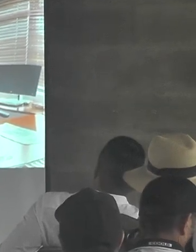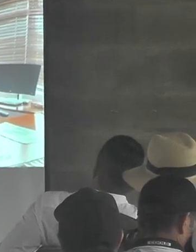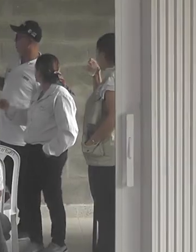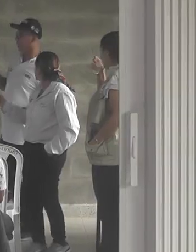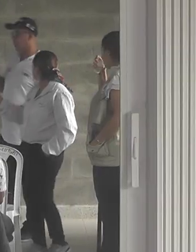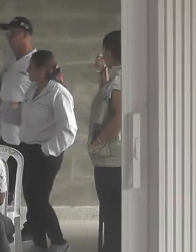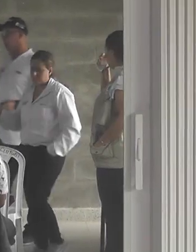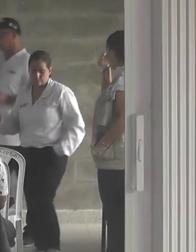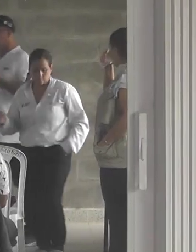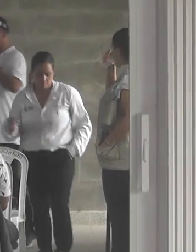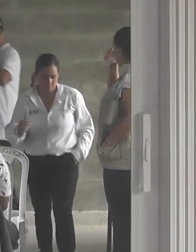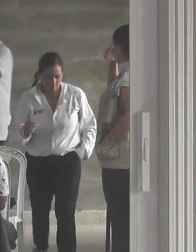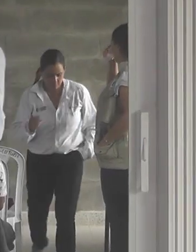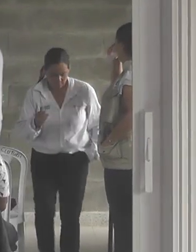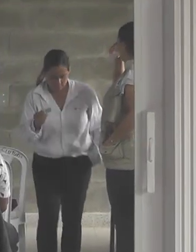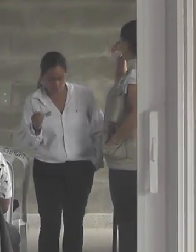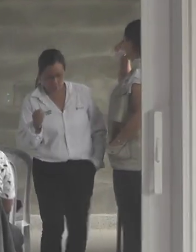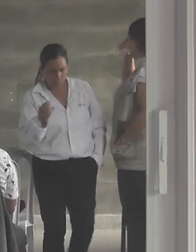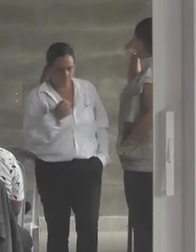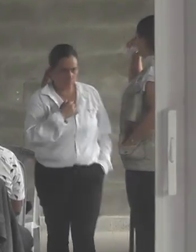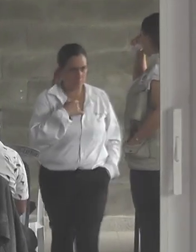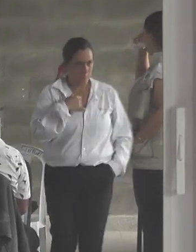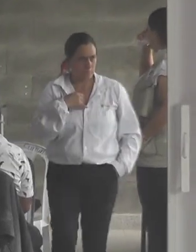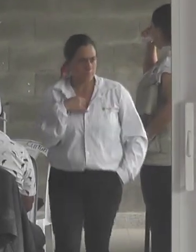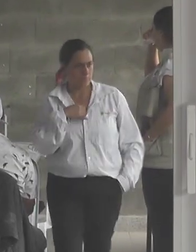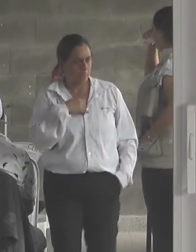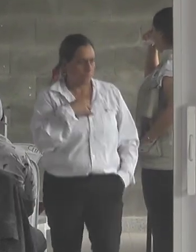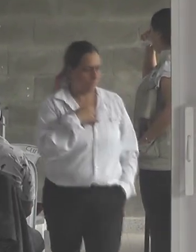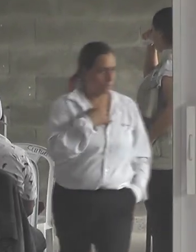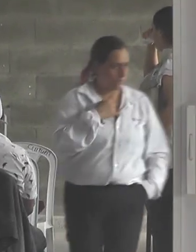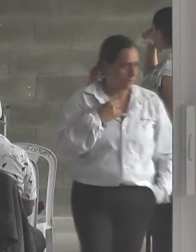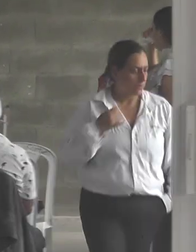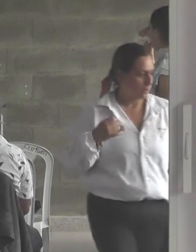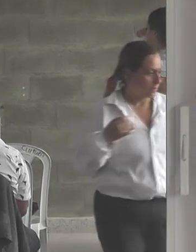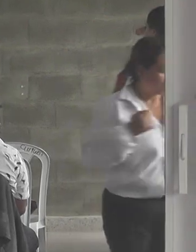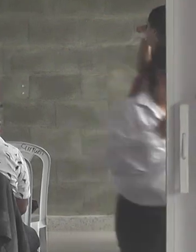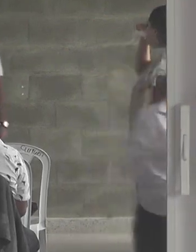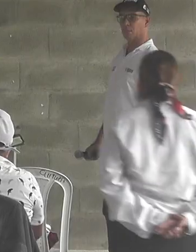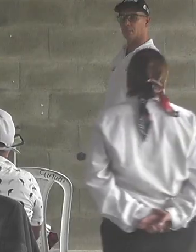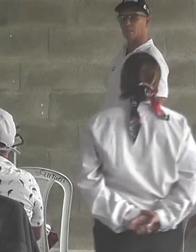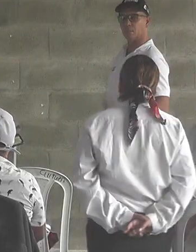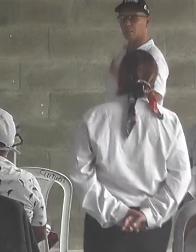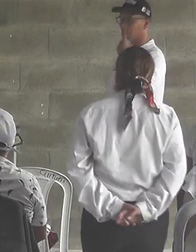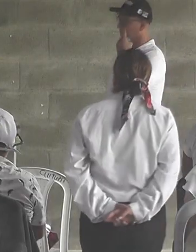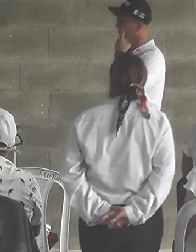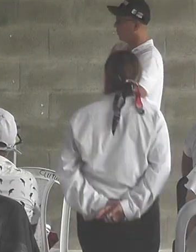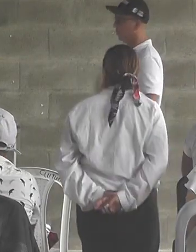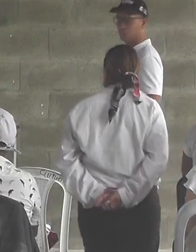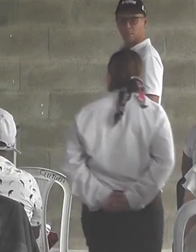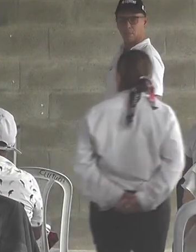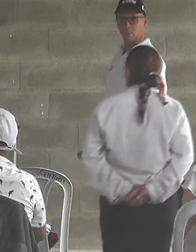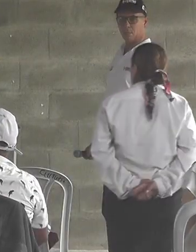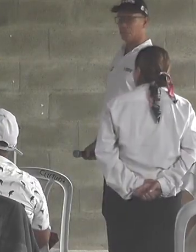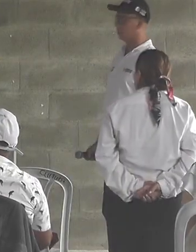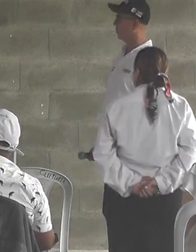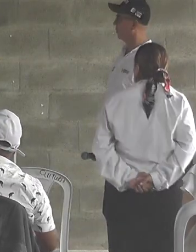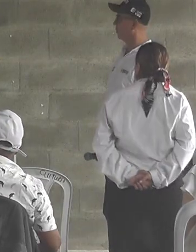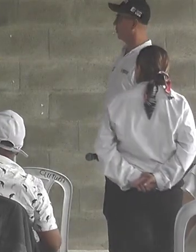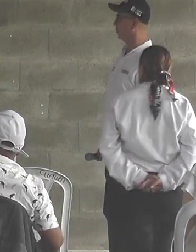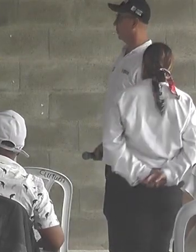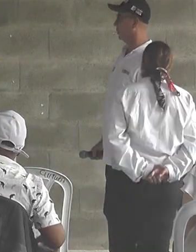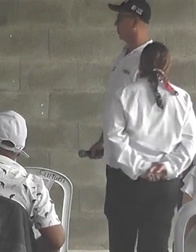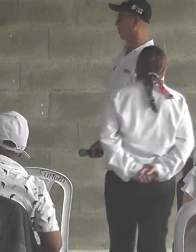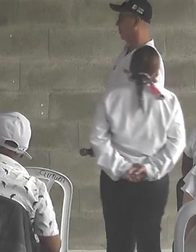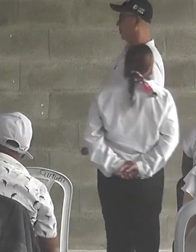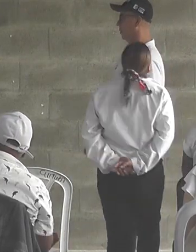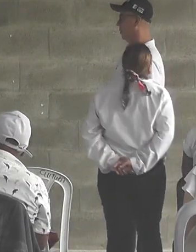trabajando. Primero les voy a presentar un saludo de nuestro director, Carlos Adrián Correa. Hola, soy Adrián Correa, director general de la Unidad